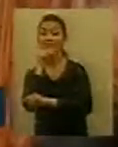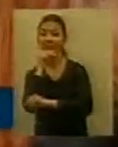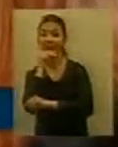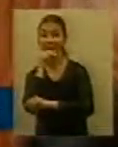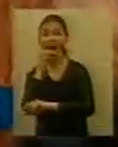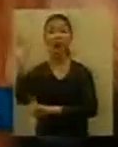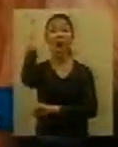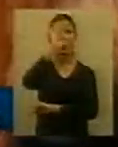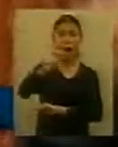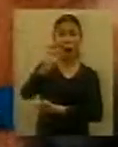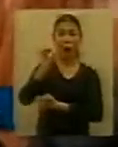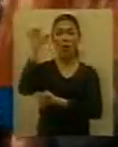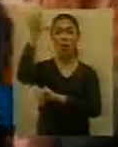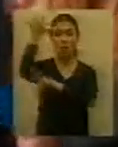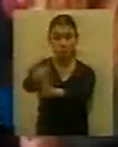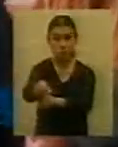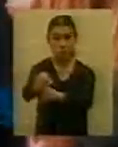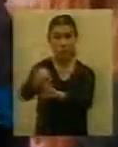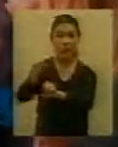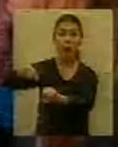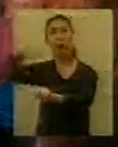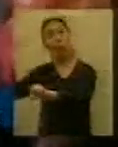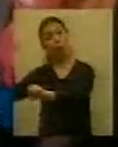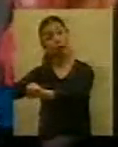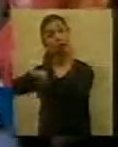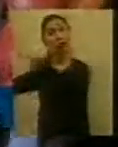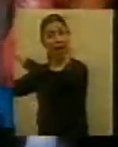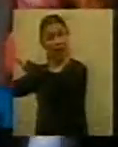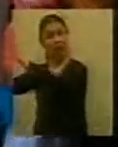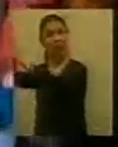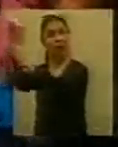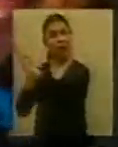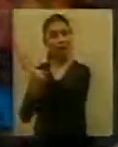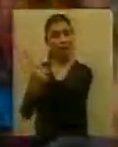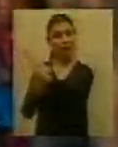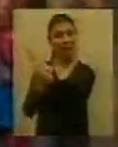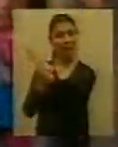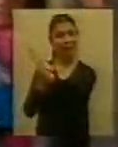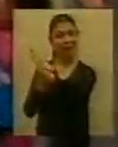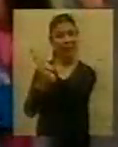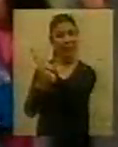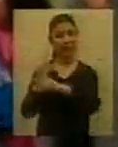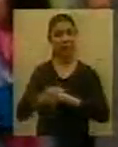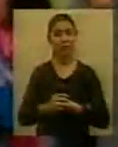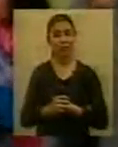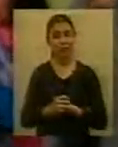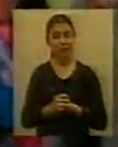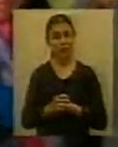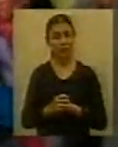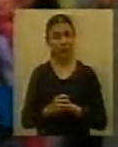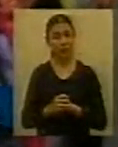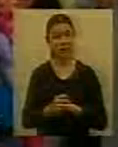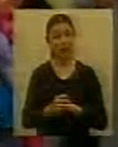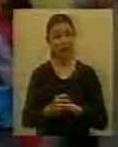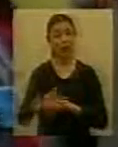que no lo hace porque tiene otra propiedad, porque tiene otro domicilio. Y entonces necesitamos saber con